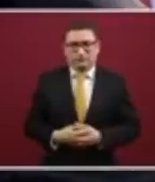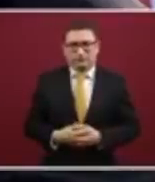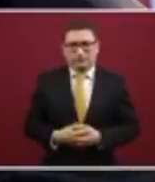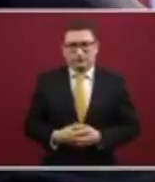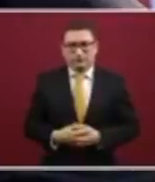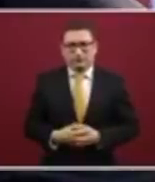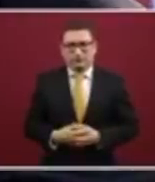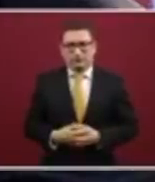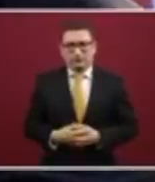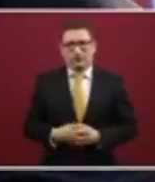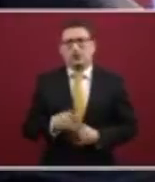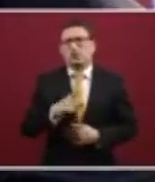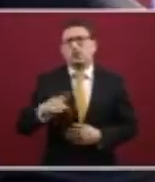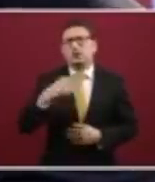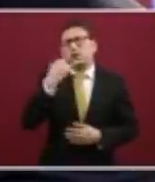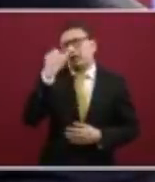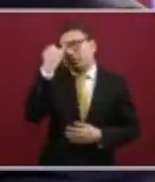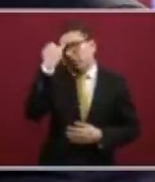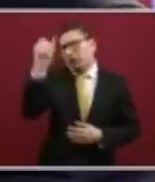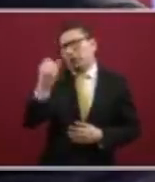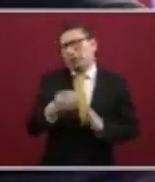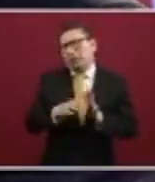cómo podría yo